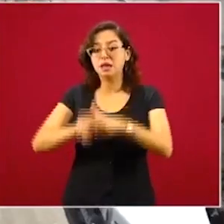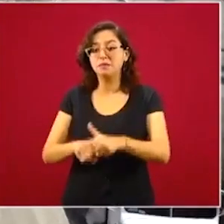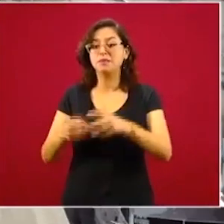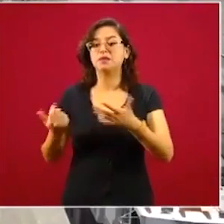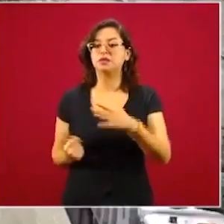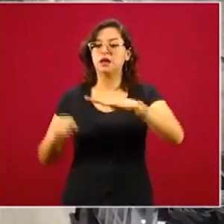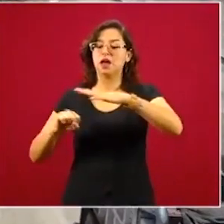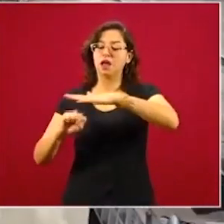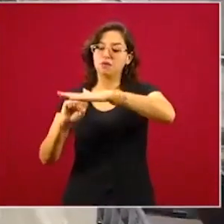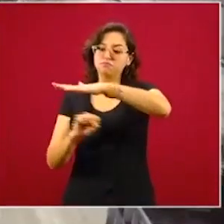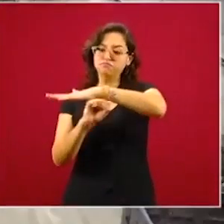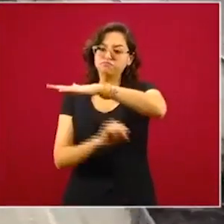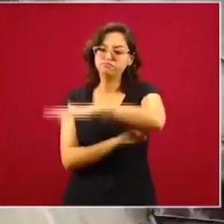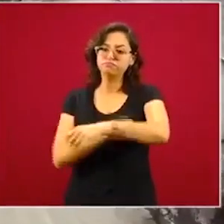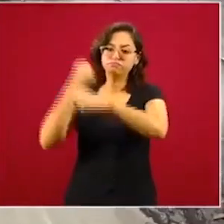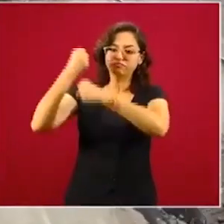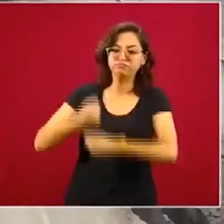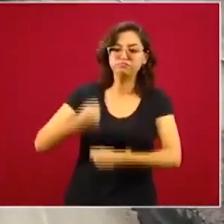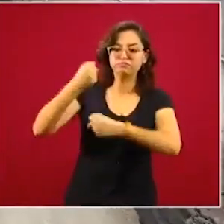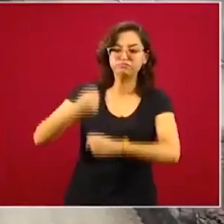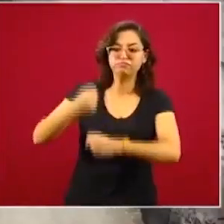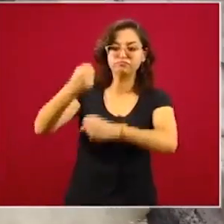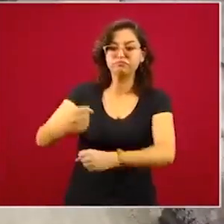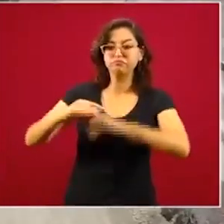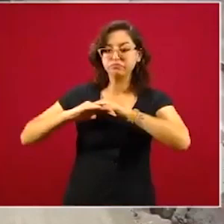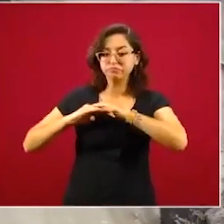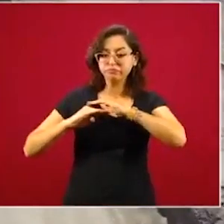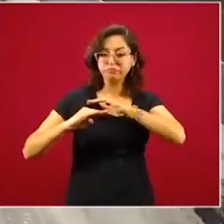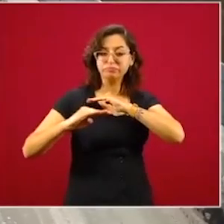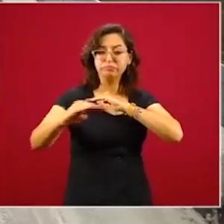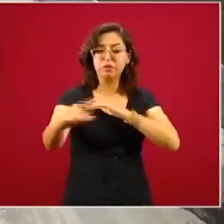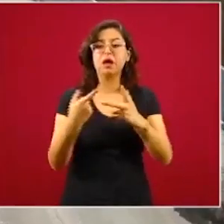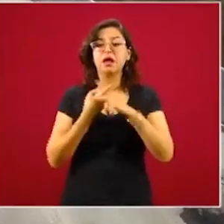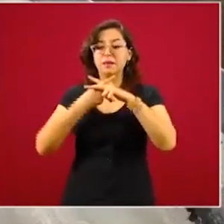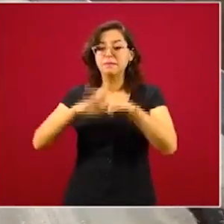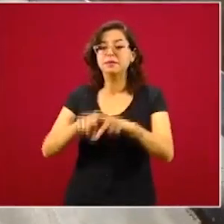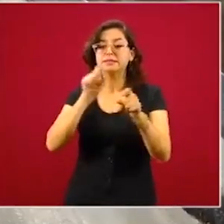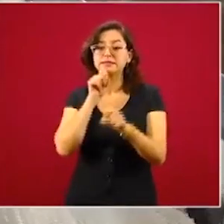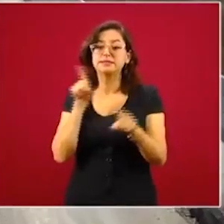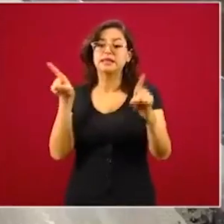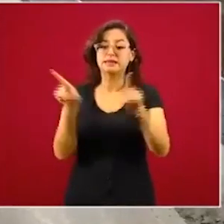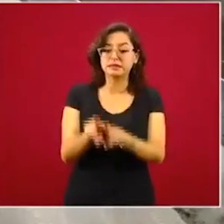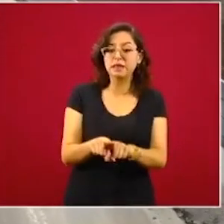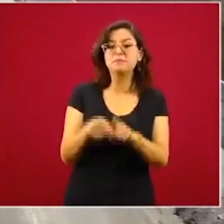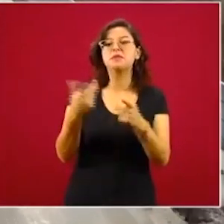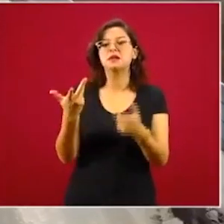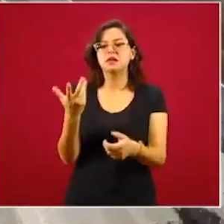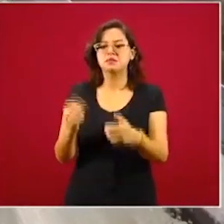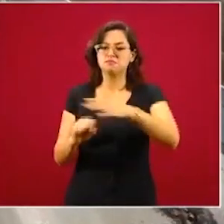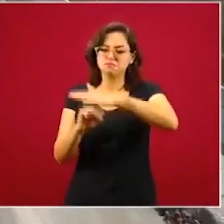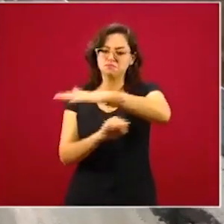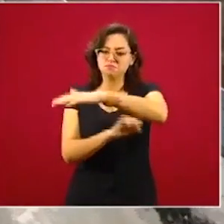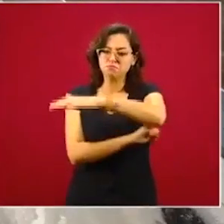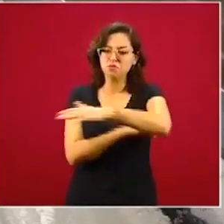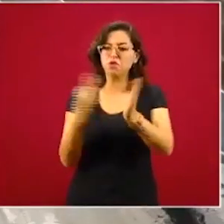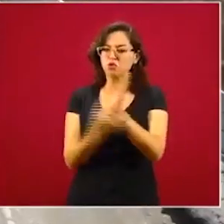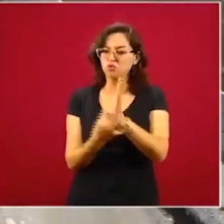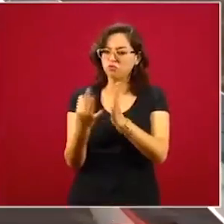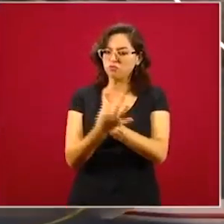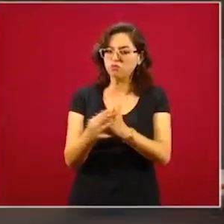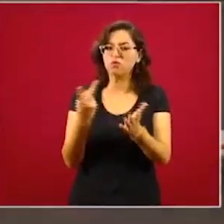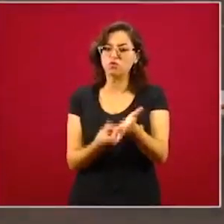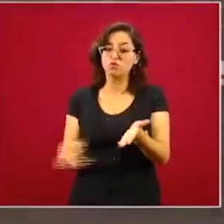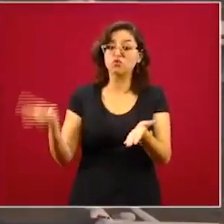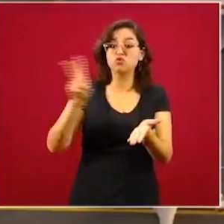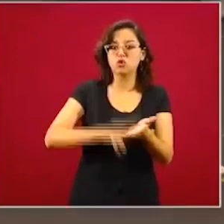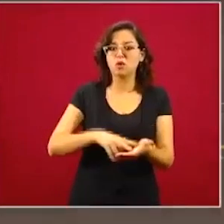vialidades. En barda perimetral se realiza la excavación, habilitado y colocación de acero de refuerzo para dados, columnas y dovelas.